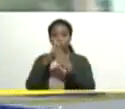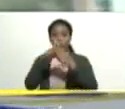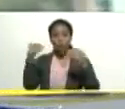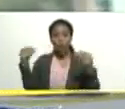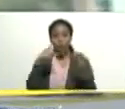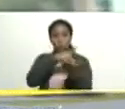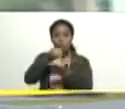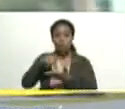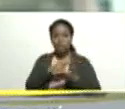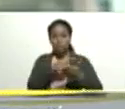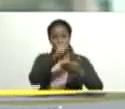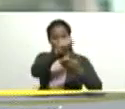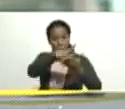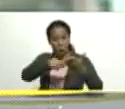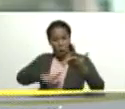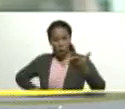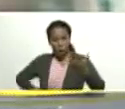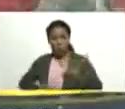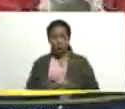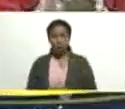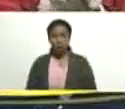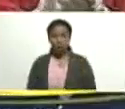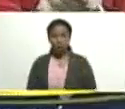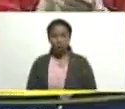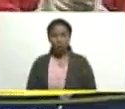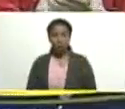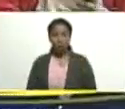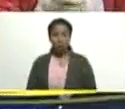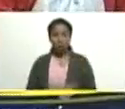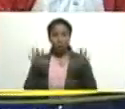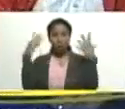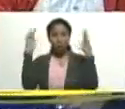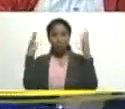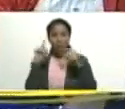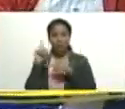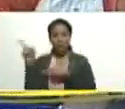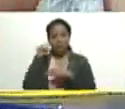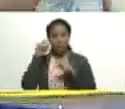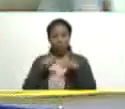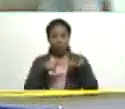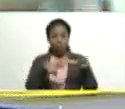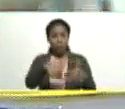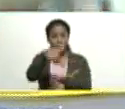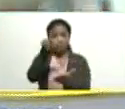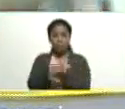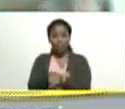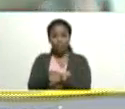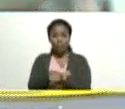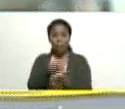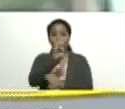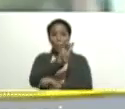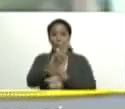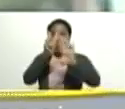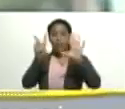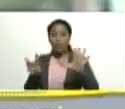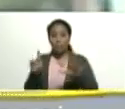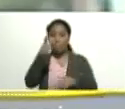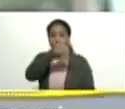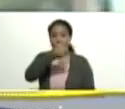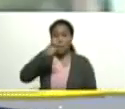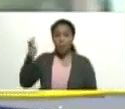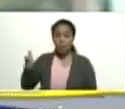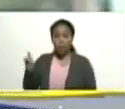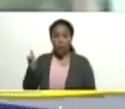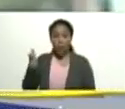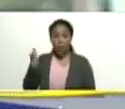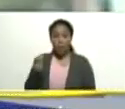todos y a todas. Todo esto certificado por 27 catadores